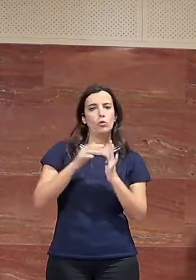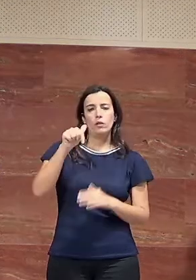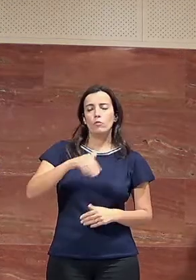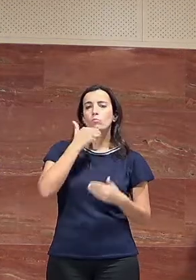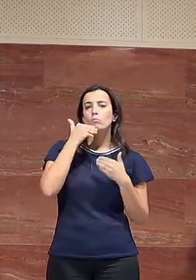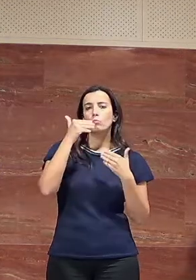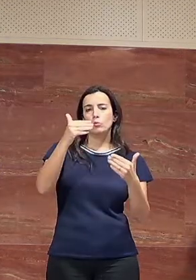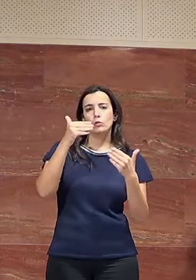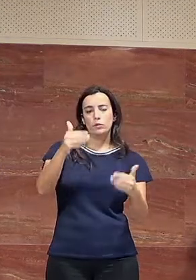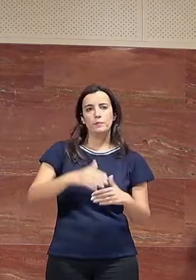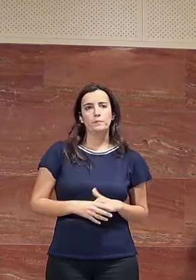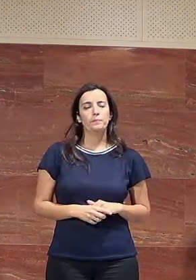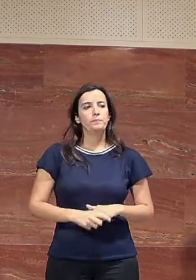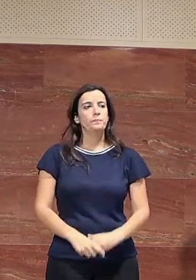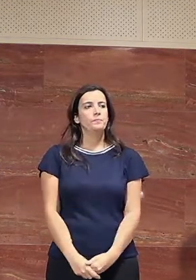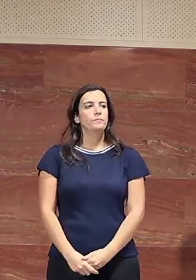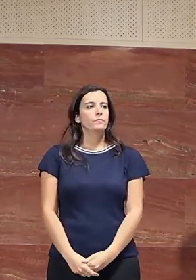por estar aquí.